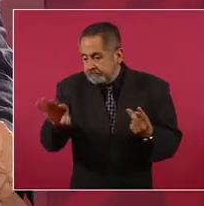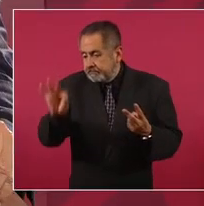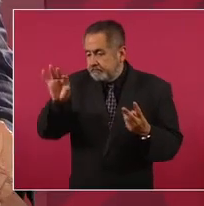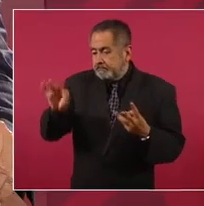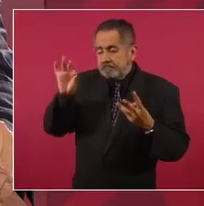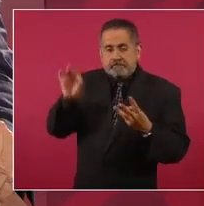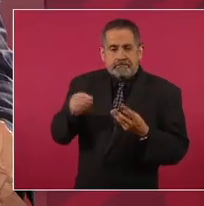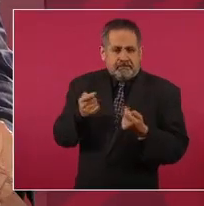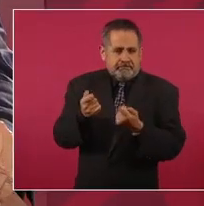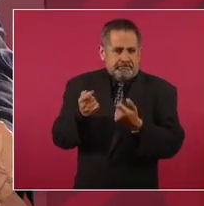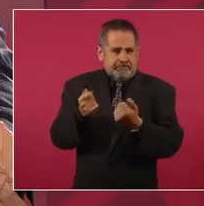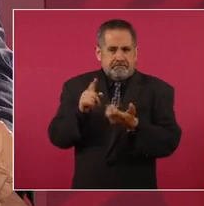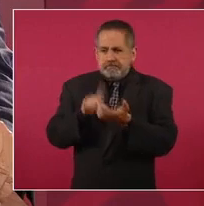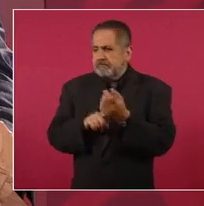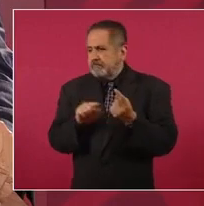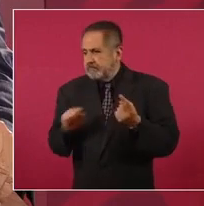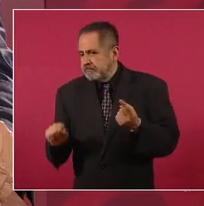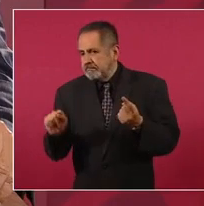pocos,